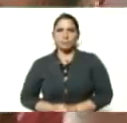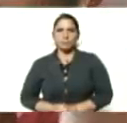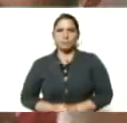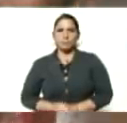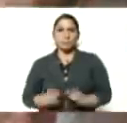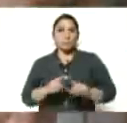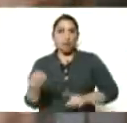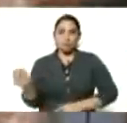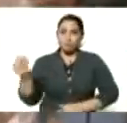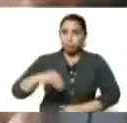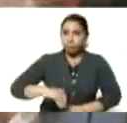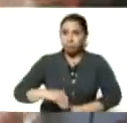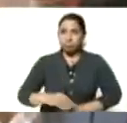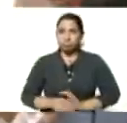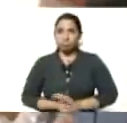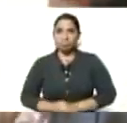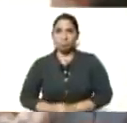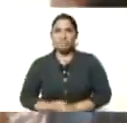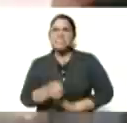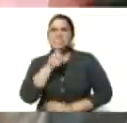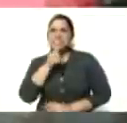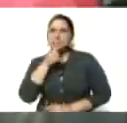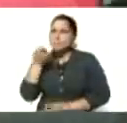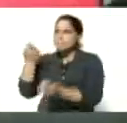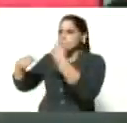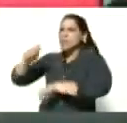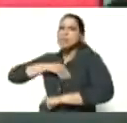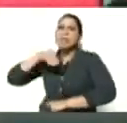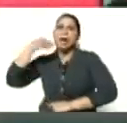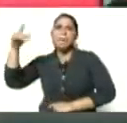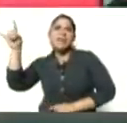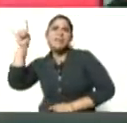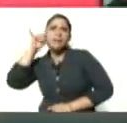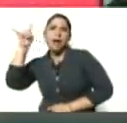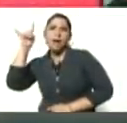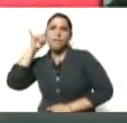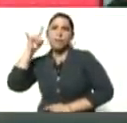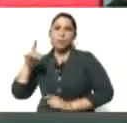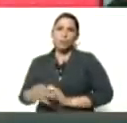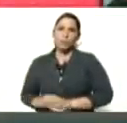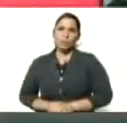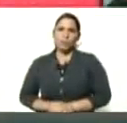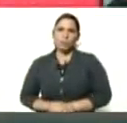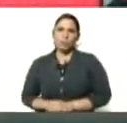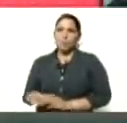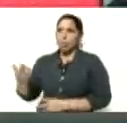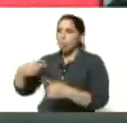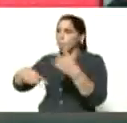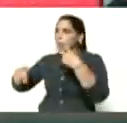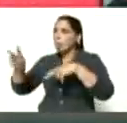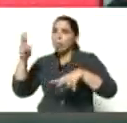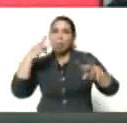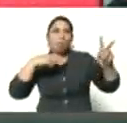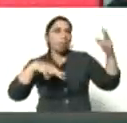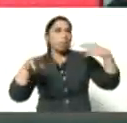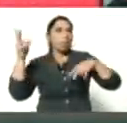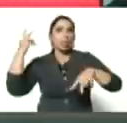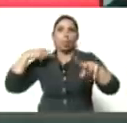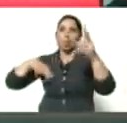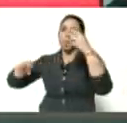Pero además hay quienes han vendido su alma al diablo y andan por ahí.